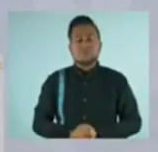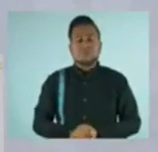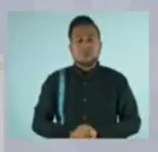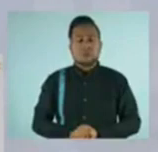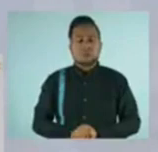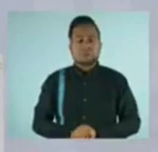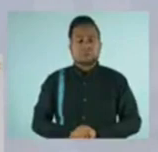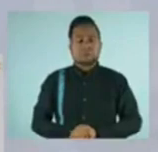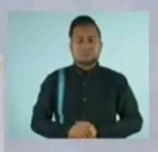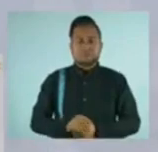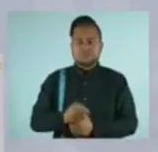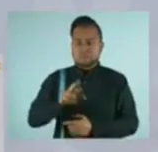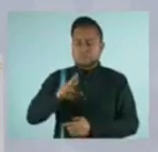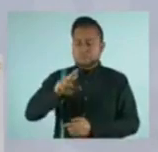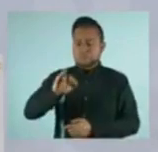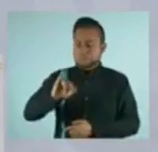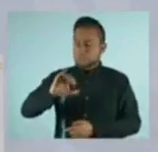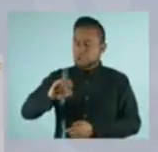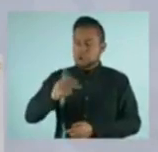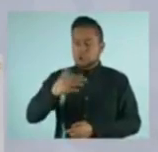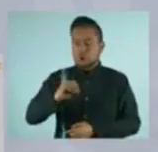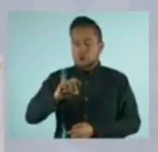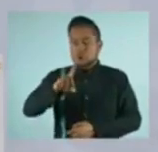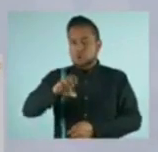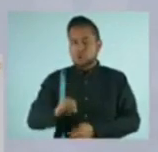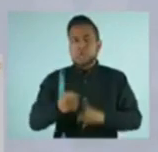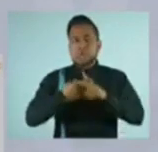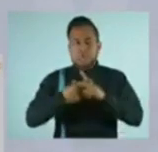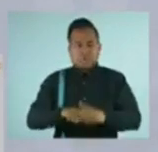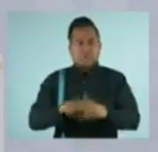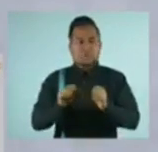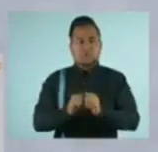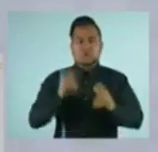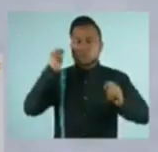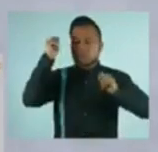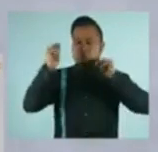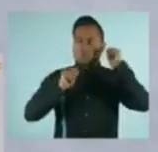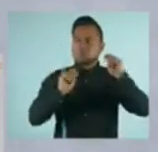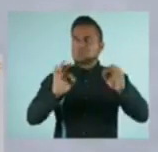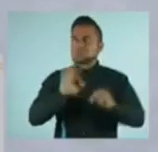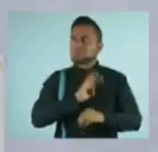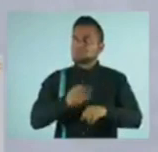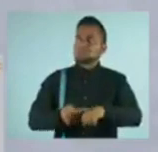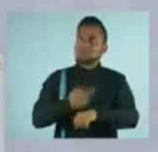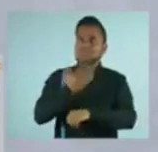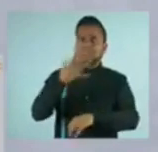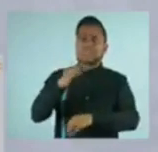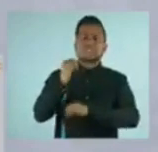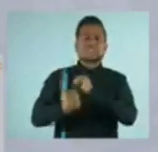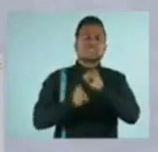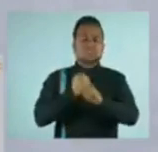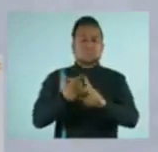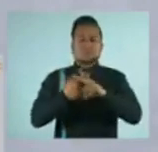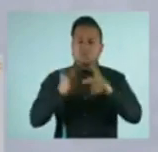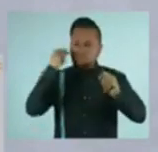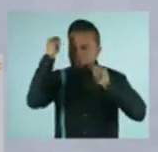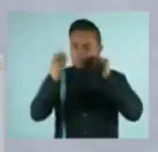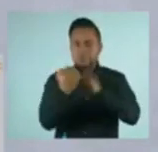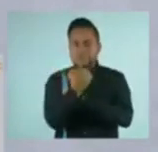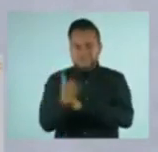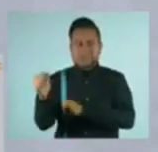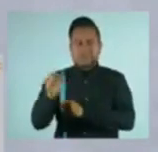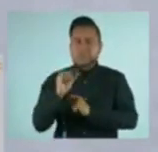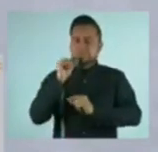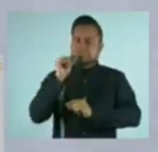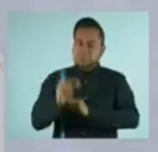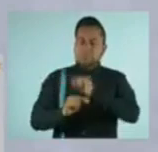en San Mateo Río Hondo empezamos ya con el auge turístico hace más o menos unos 10 años y poco